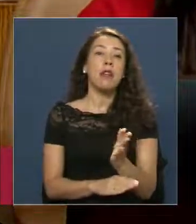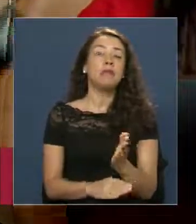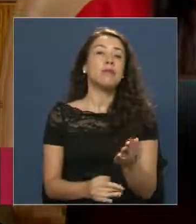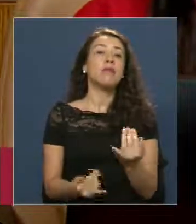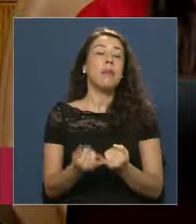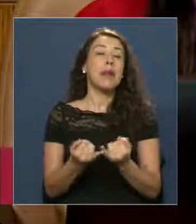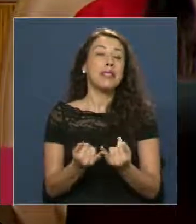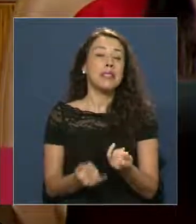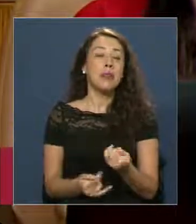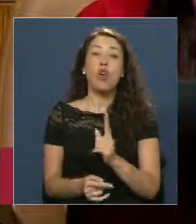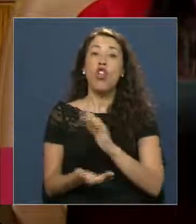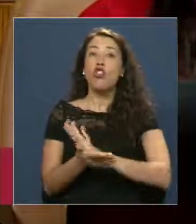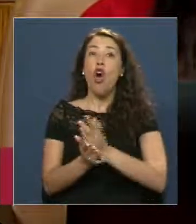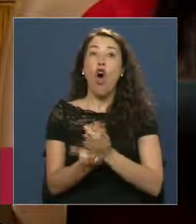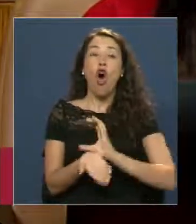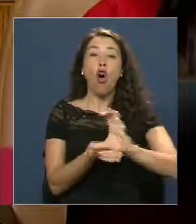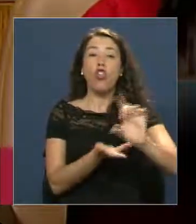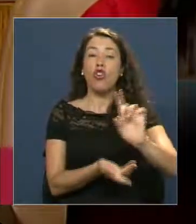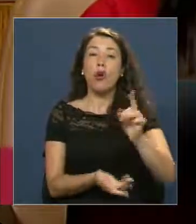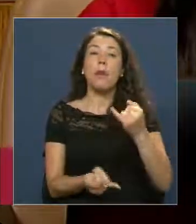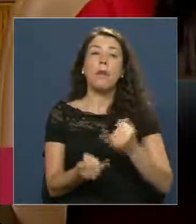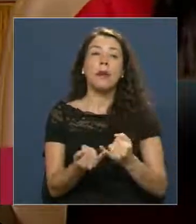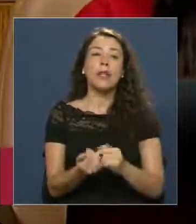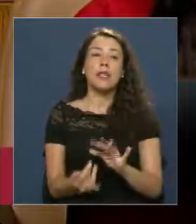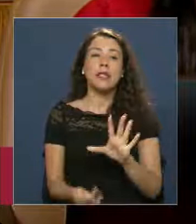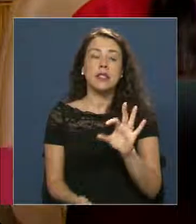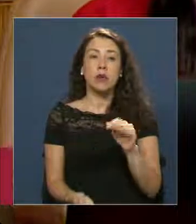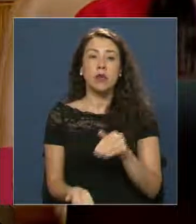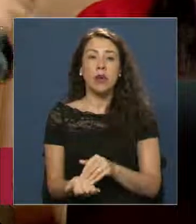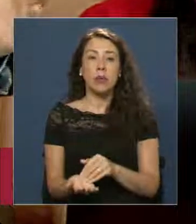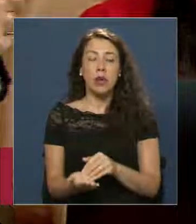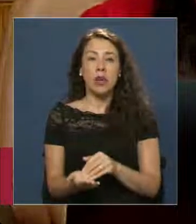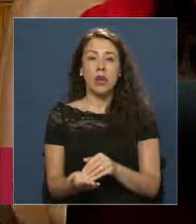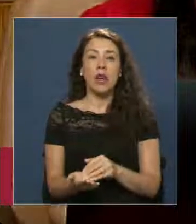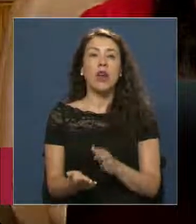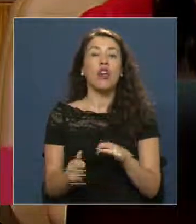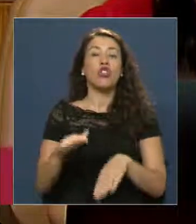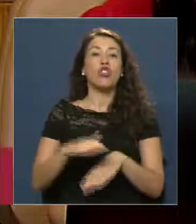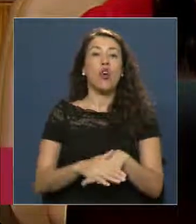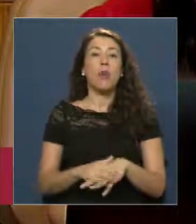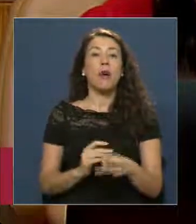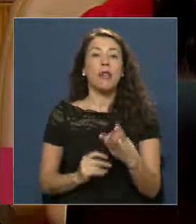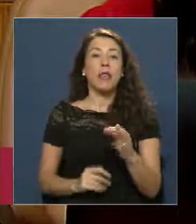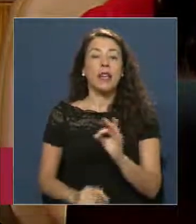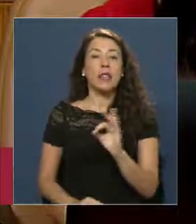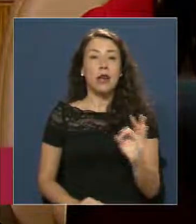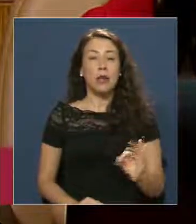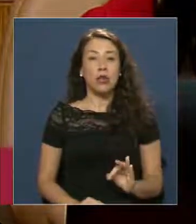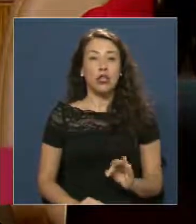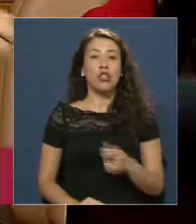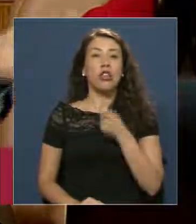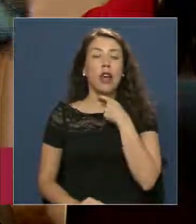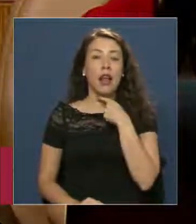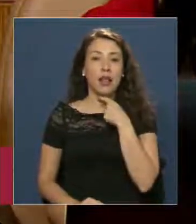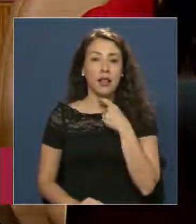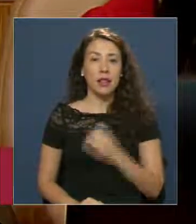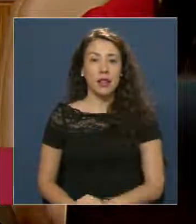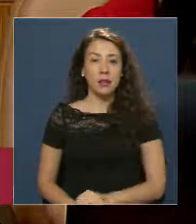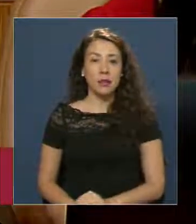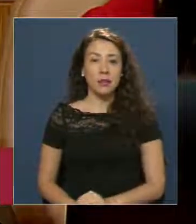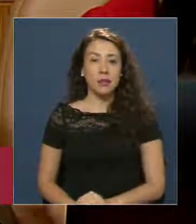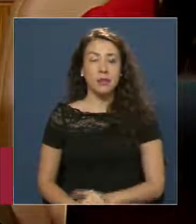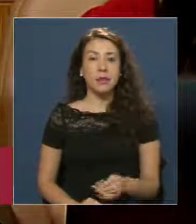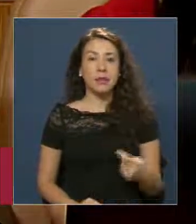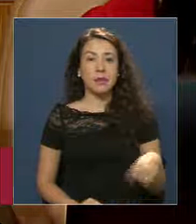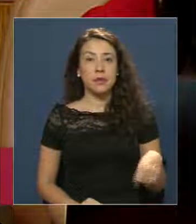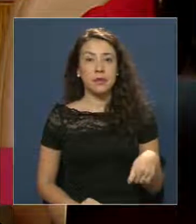prestarle toda la plata a ellos, sino que para prestarle de 50.000 con un 30% del monto licitado como garantía. Creo que eso el